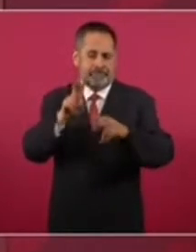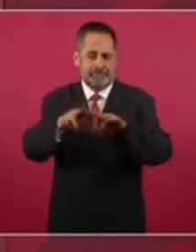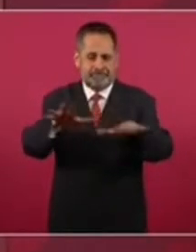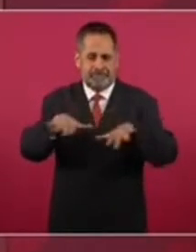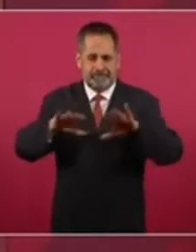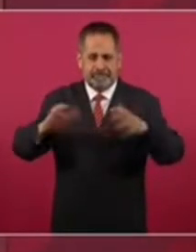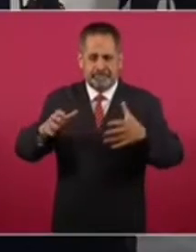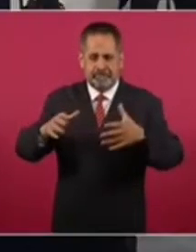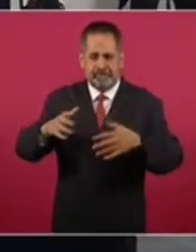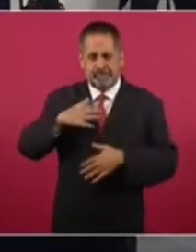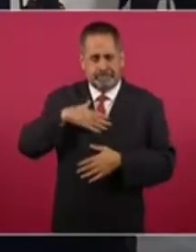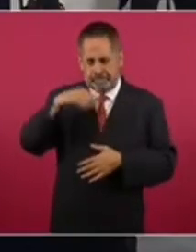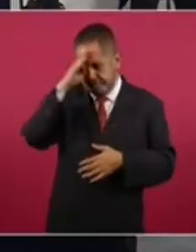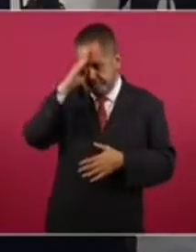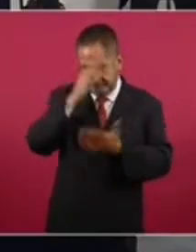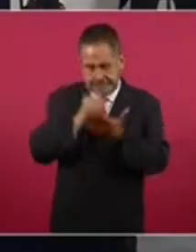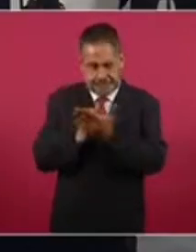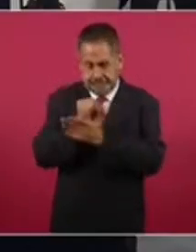definí mi postura.